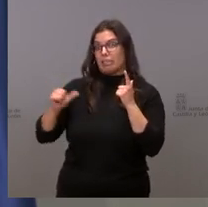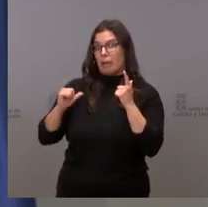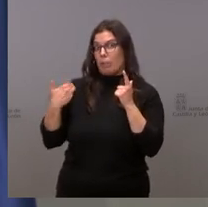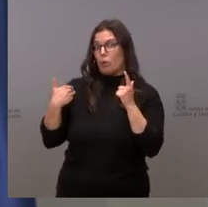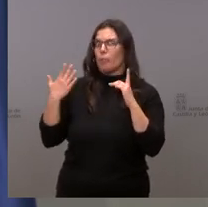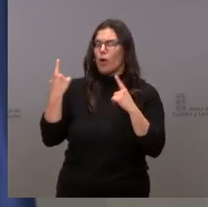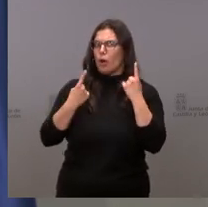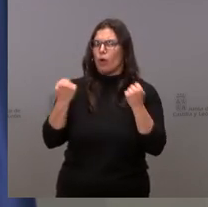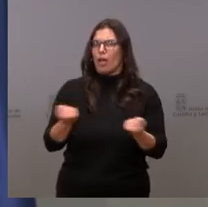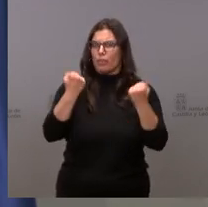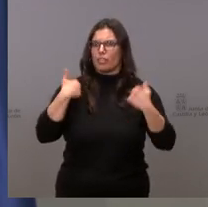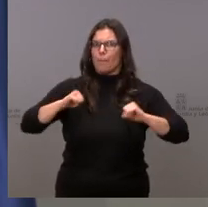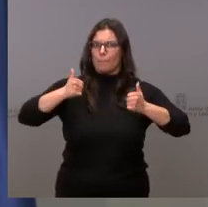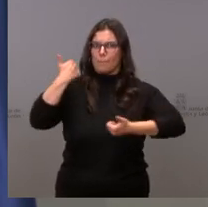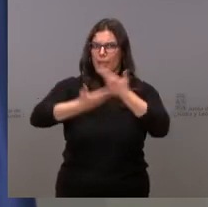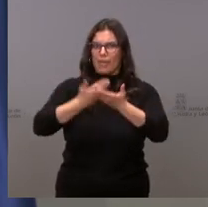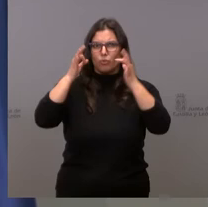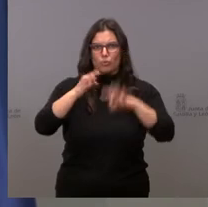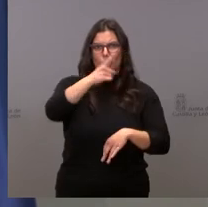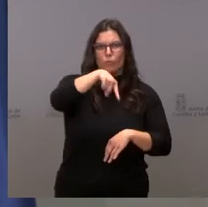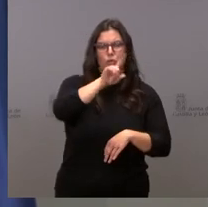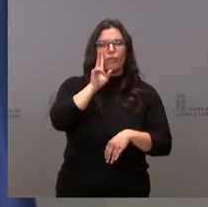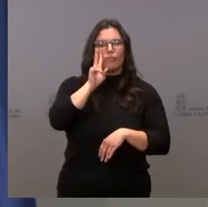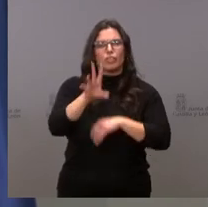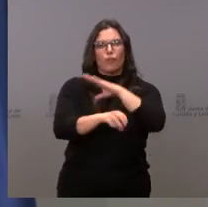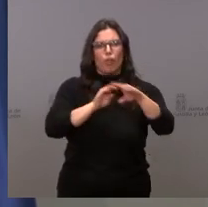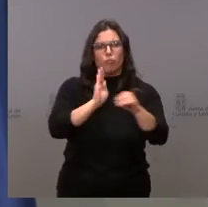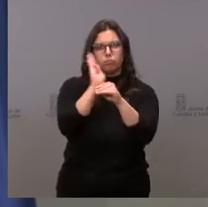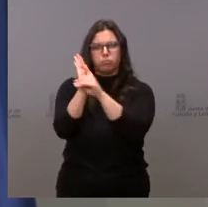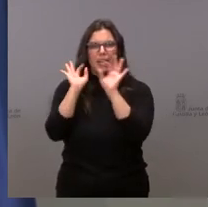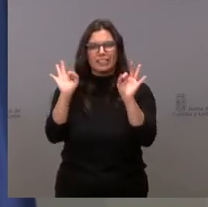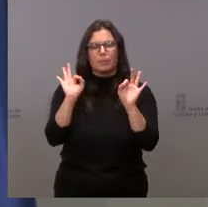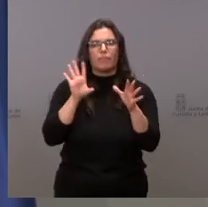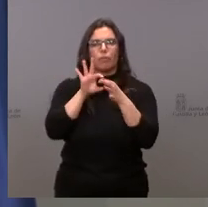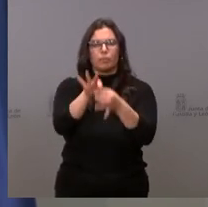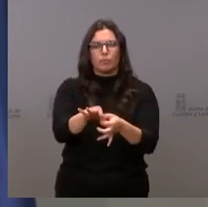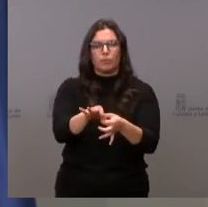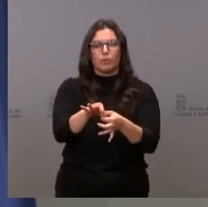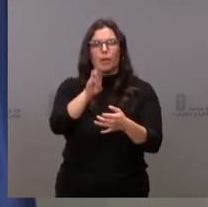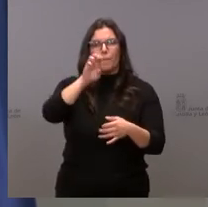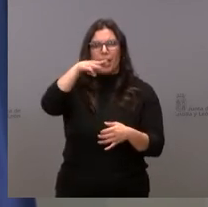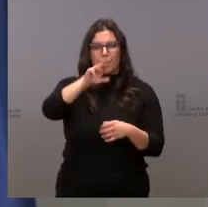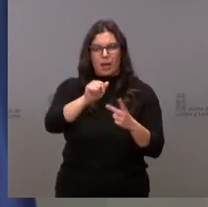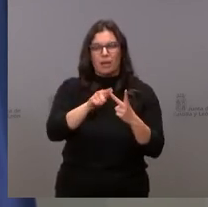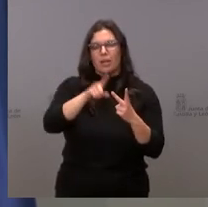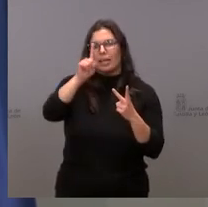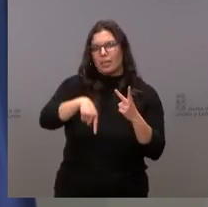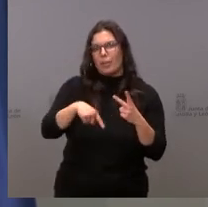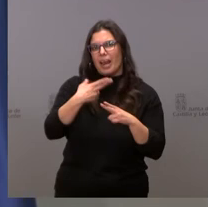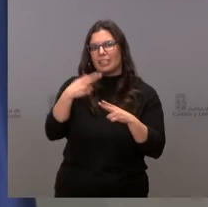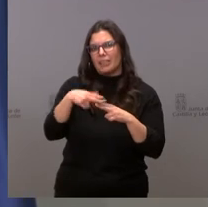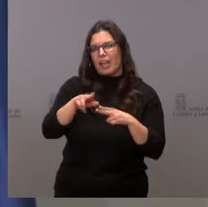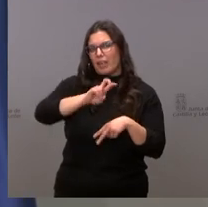habrán podido ver ustedes fondos específicos en relación con el tema y en relación con otras actividades y